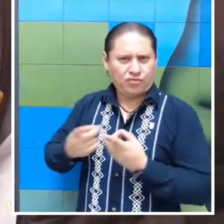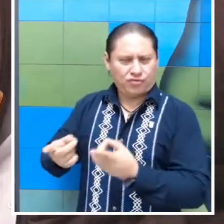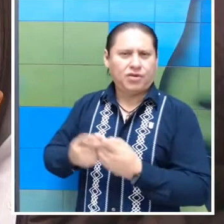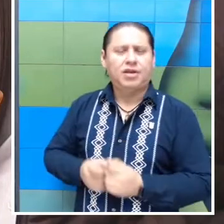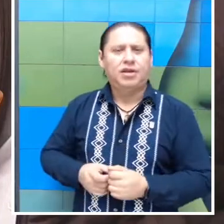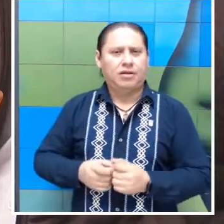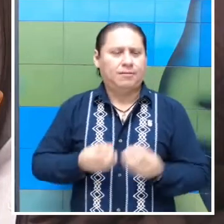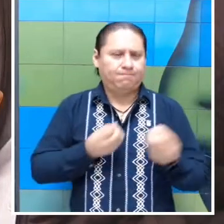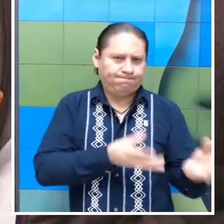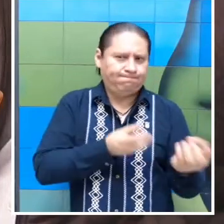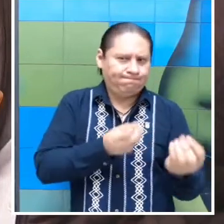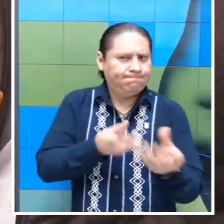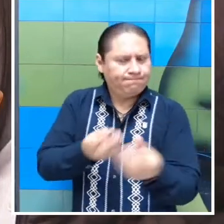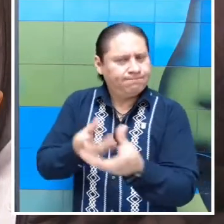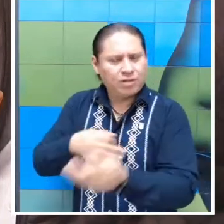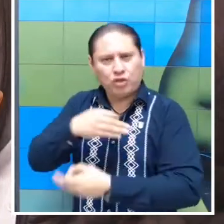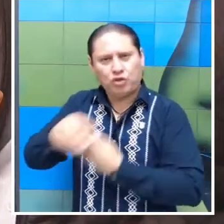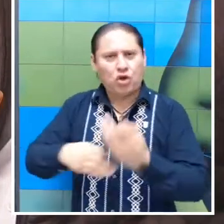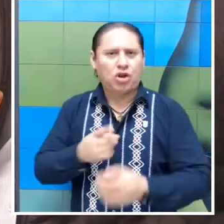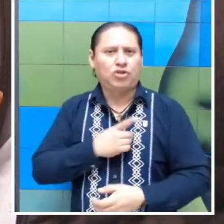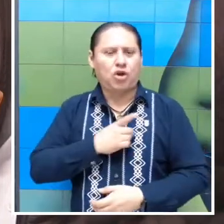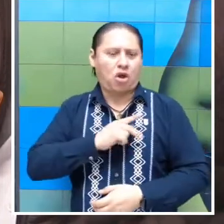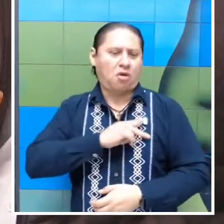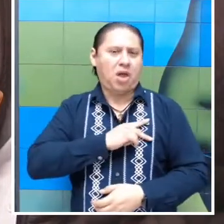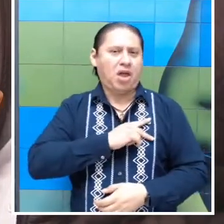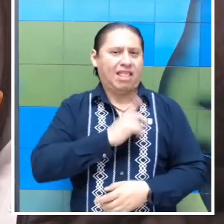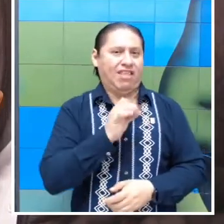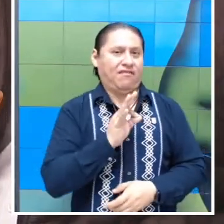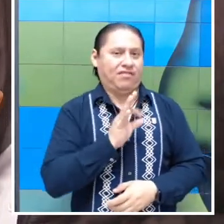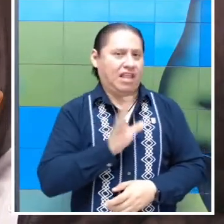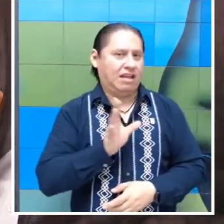también para ellos, no solo las que tenemos nosotros en DIF.